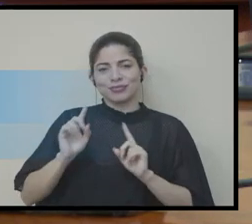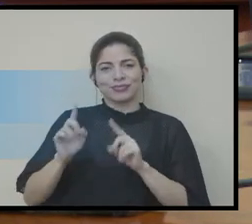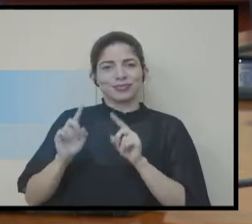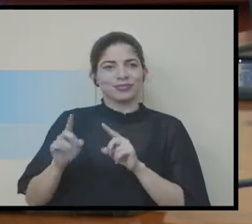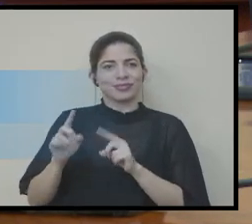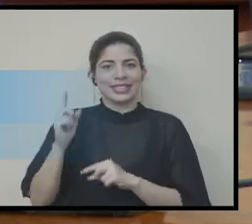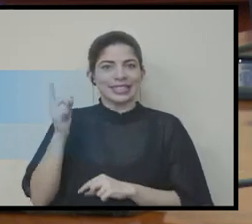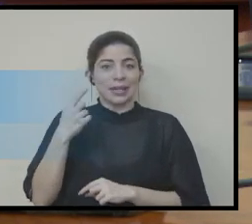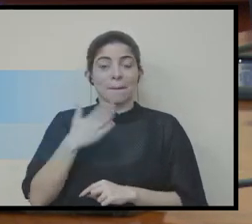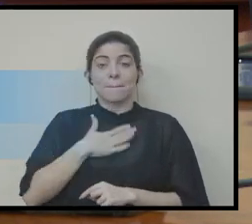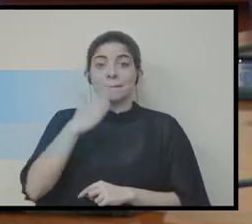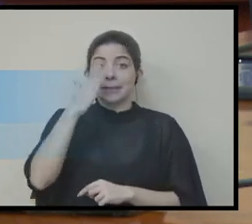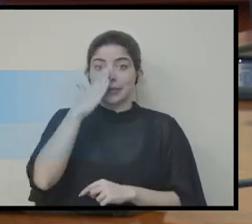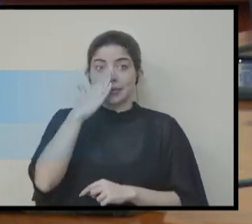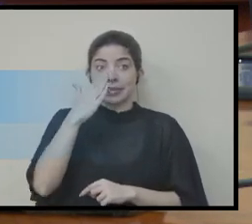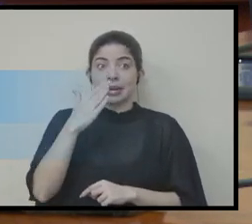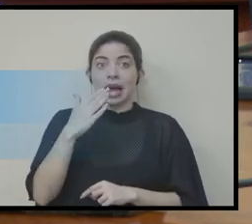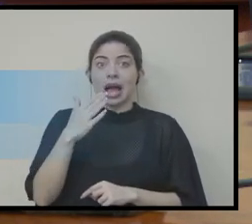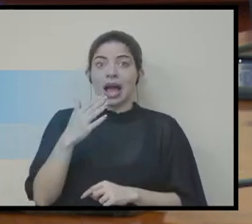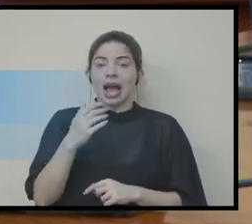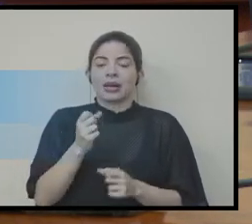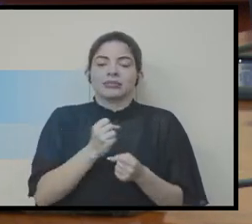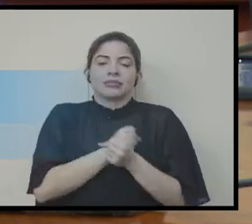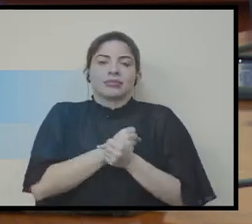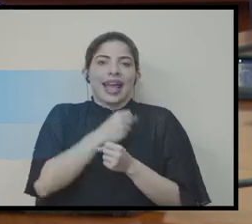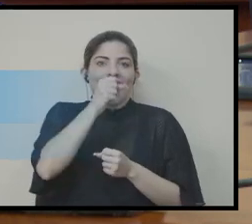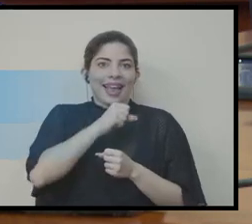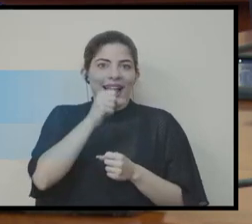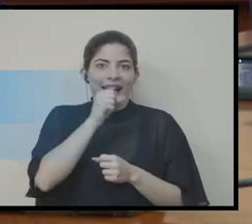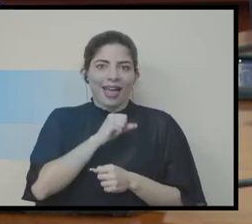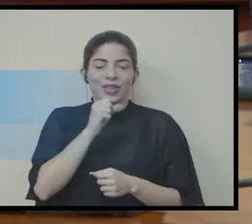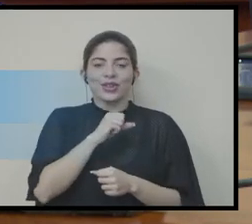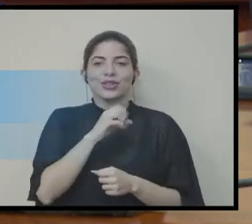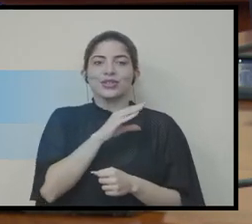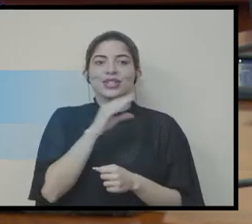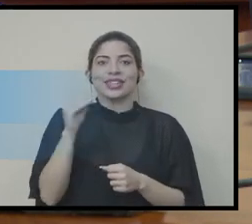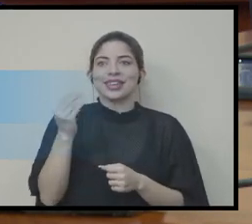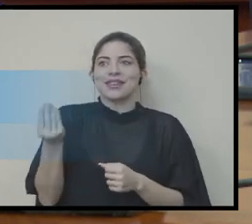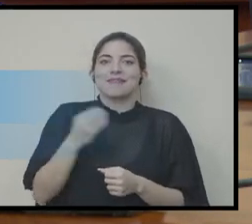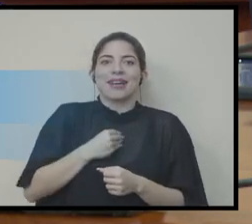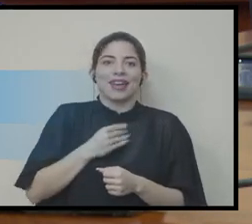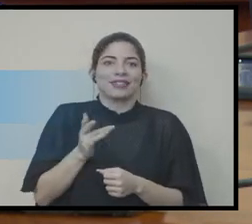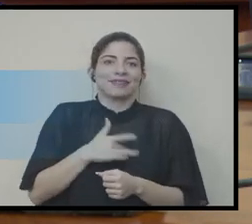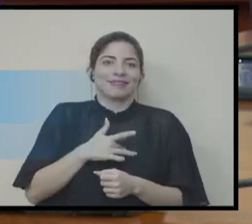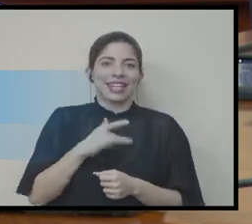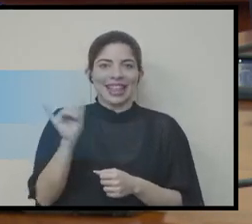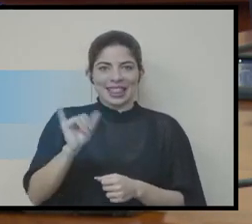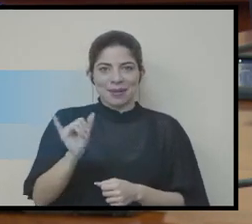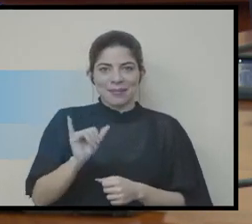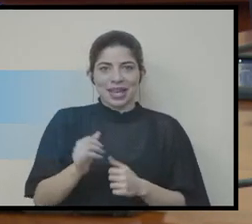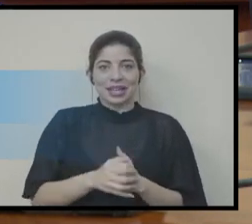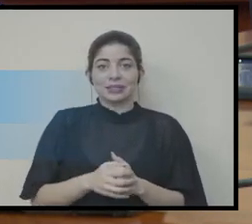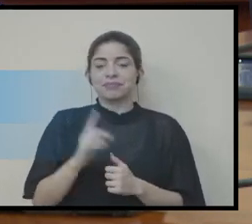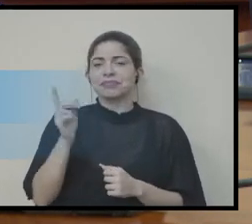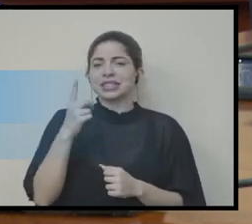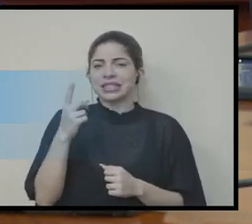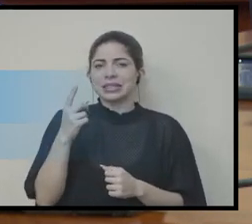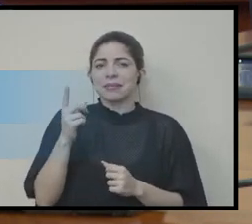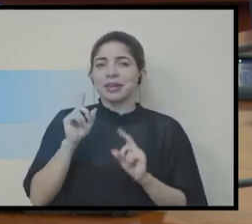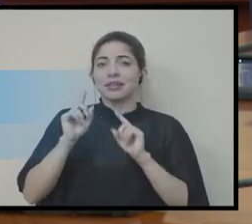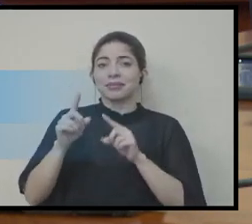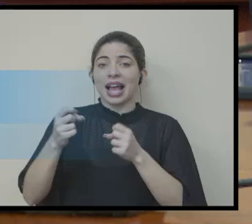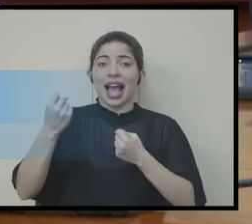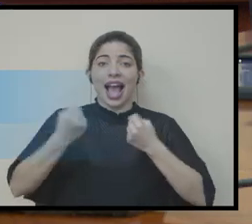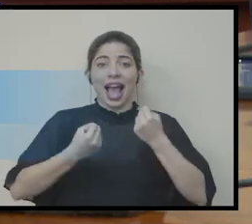Ella tiene, o sea, muere por los helados y nos contagió esa pasión. Siempre íbamos